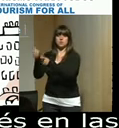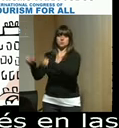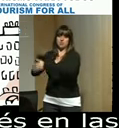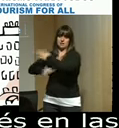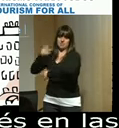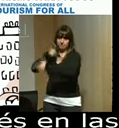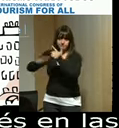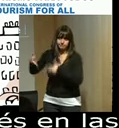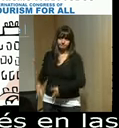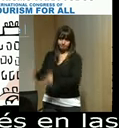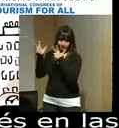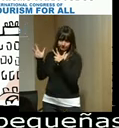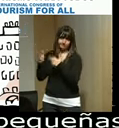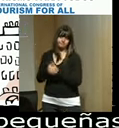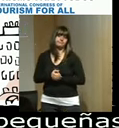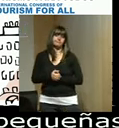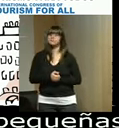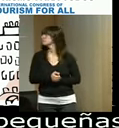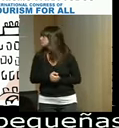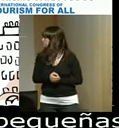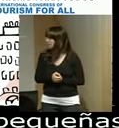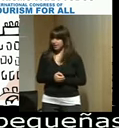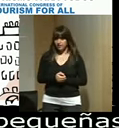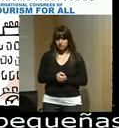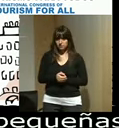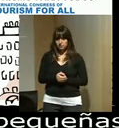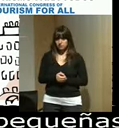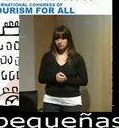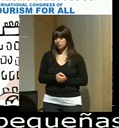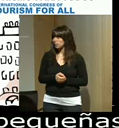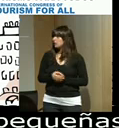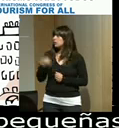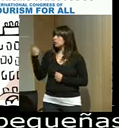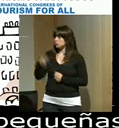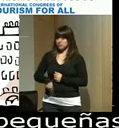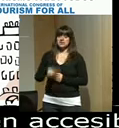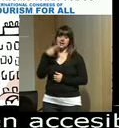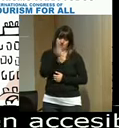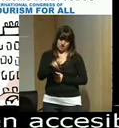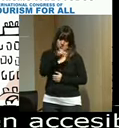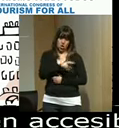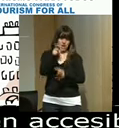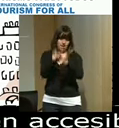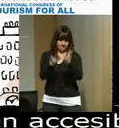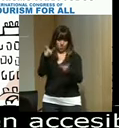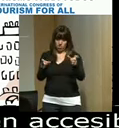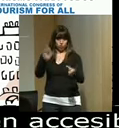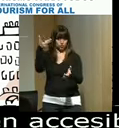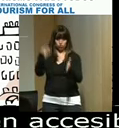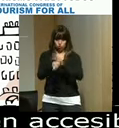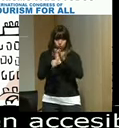discapacidad. El envejecimiento, insisto, de la población sigue en aumento. La mejora de la